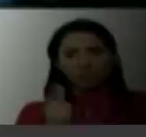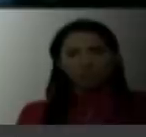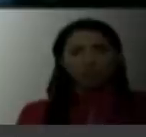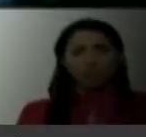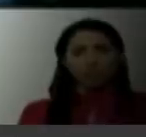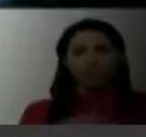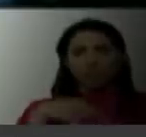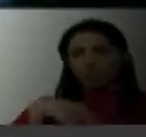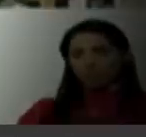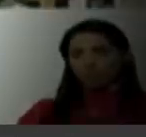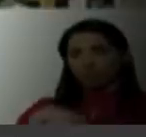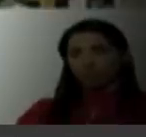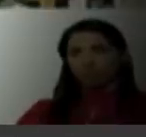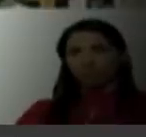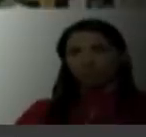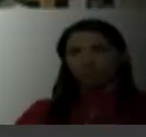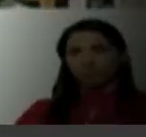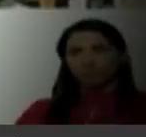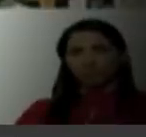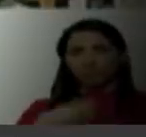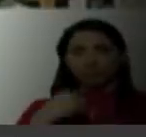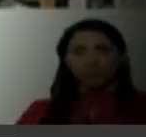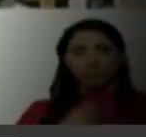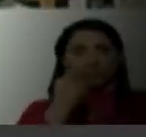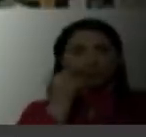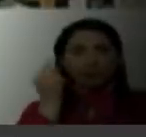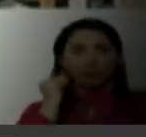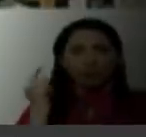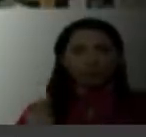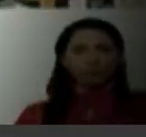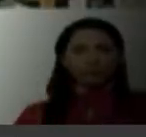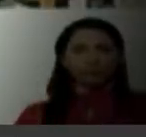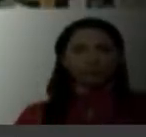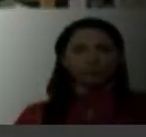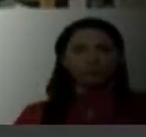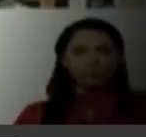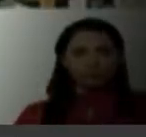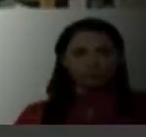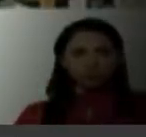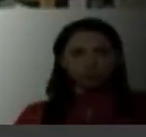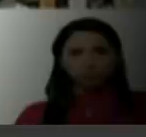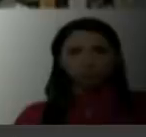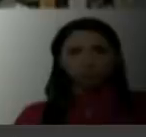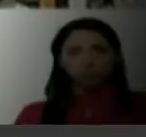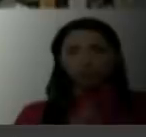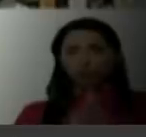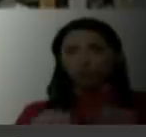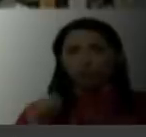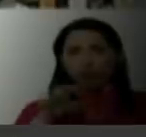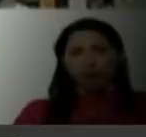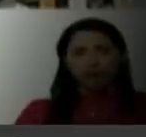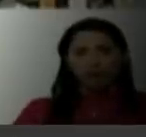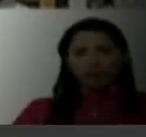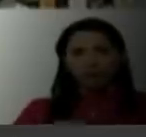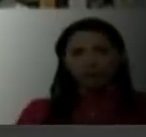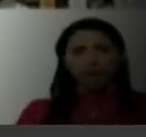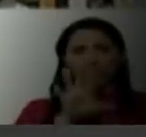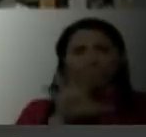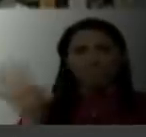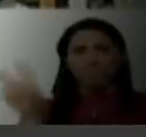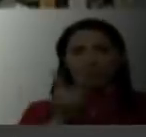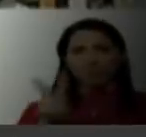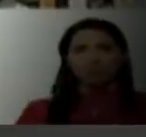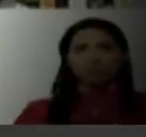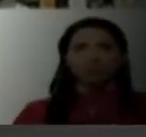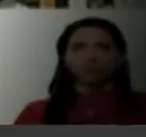derechos de los humanos de los venezolanos, sino que viola el derecho internacional. Balance diario del COVID-19. Sobre el balance de la pandemia